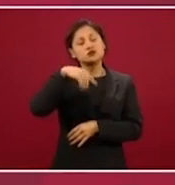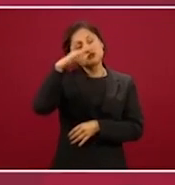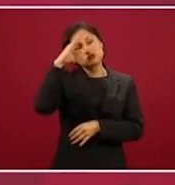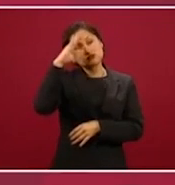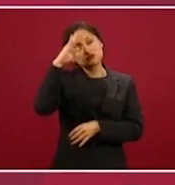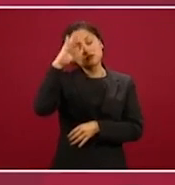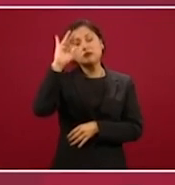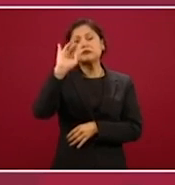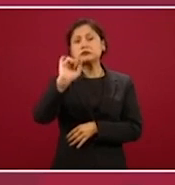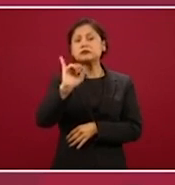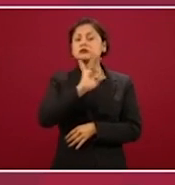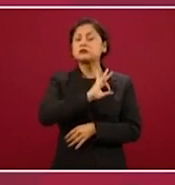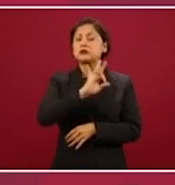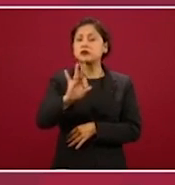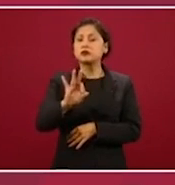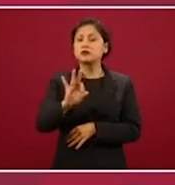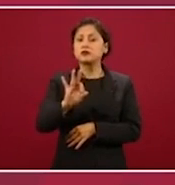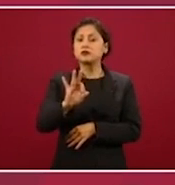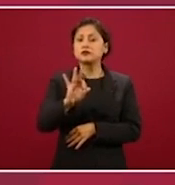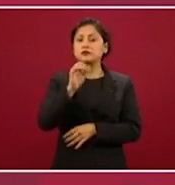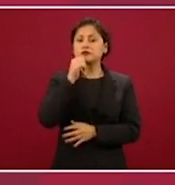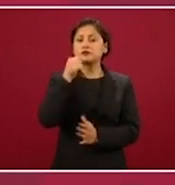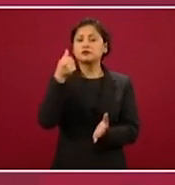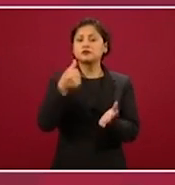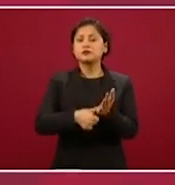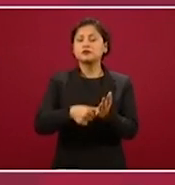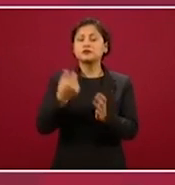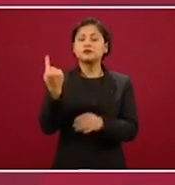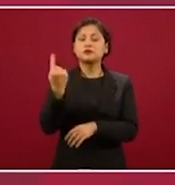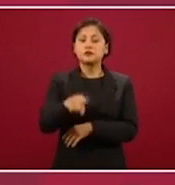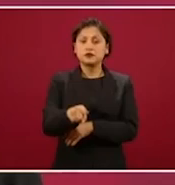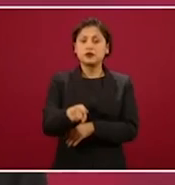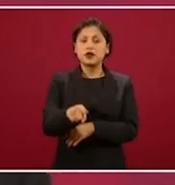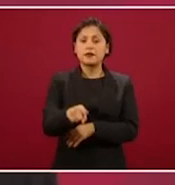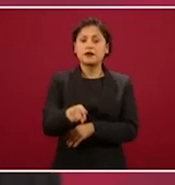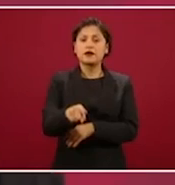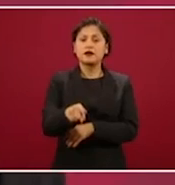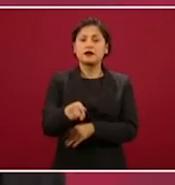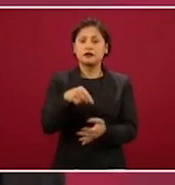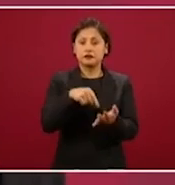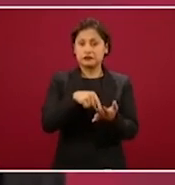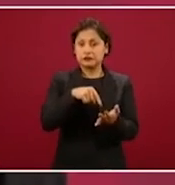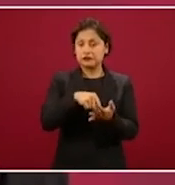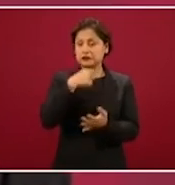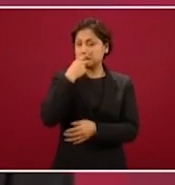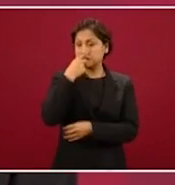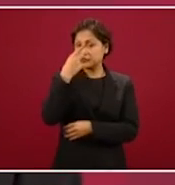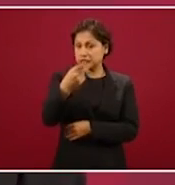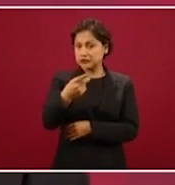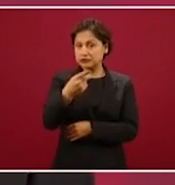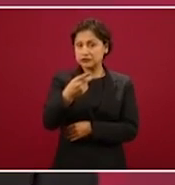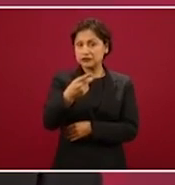hubo un decreto especial para que se